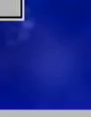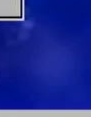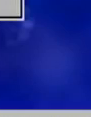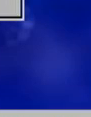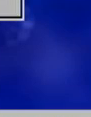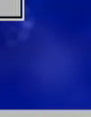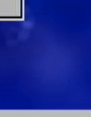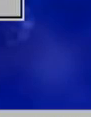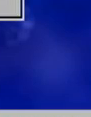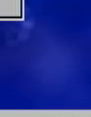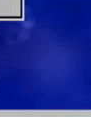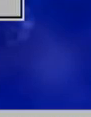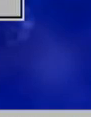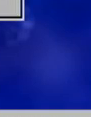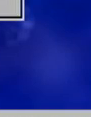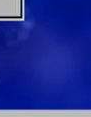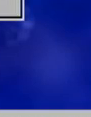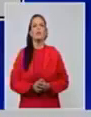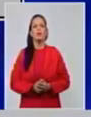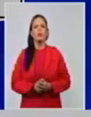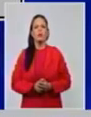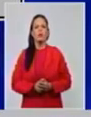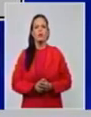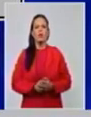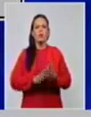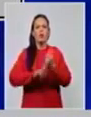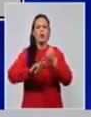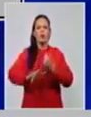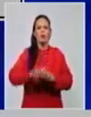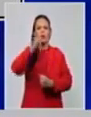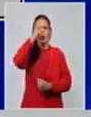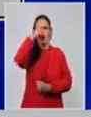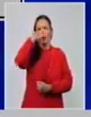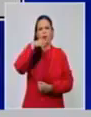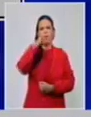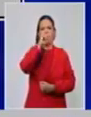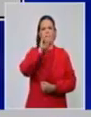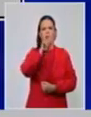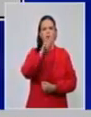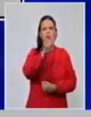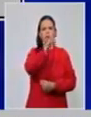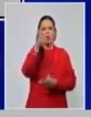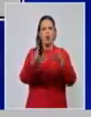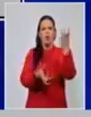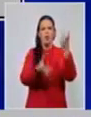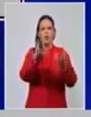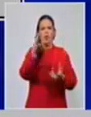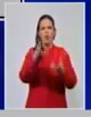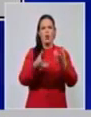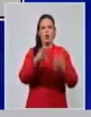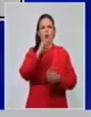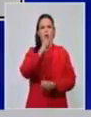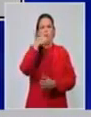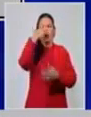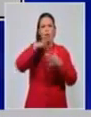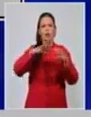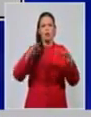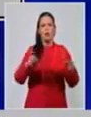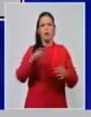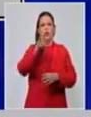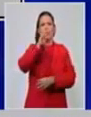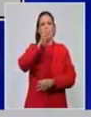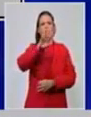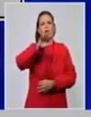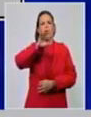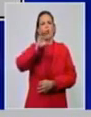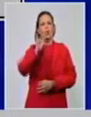75,38, Ciego de Ávila 61, Cienfuegos 47,6, Artemisa 39,8,